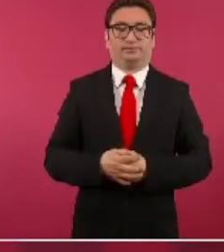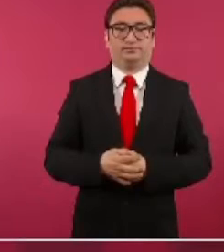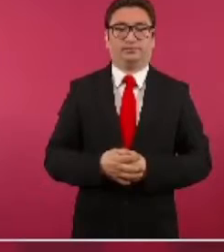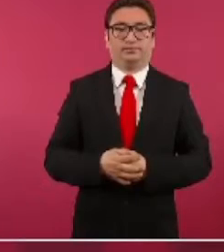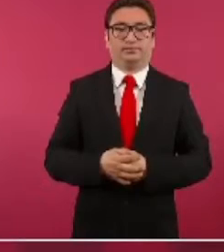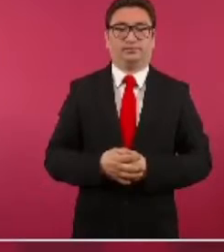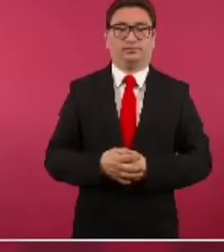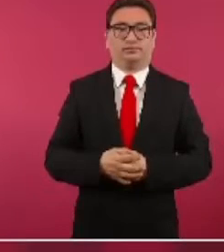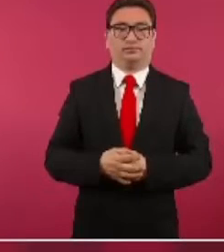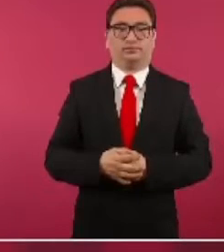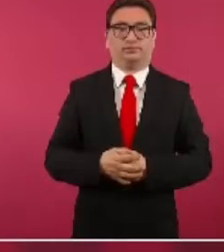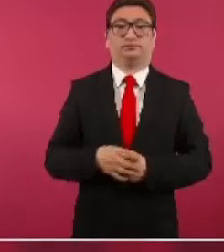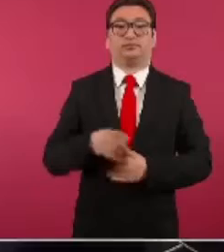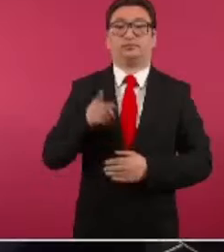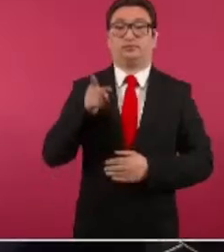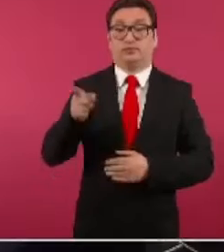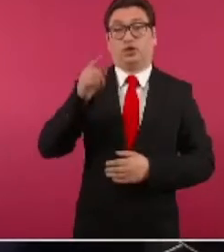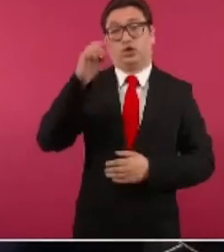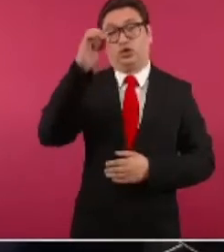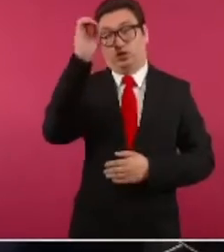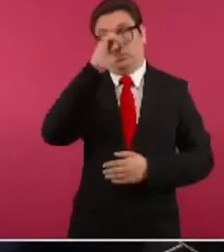dos opiniones.